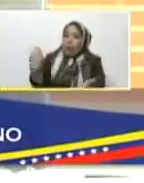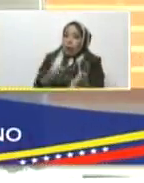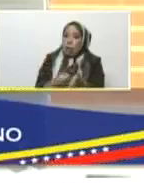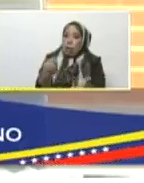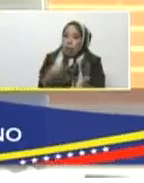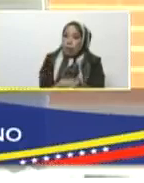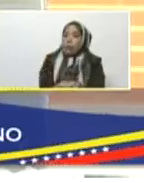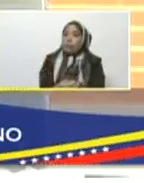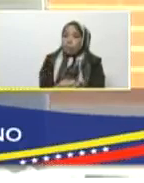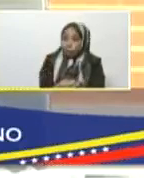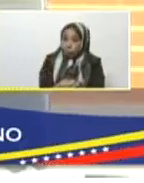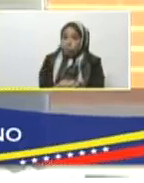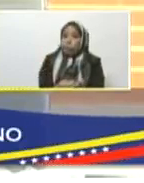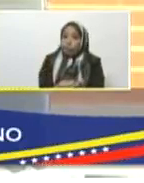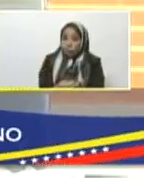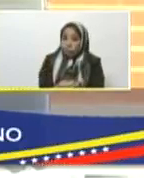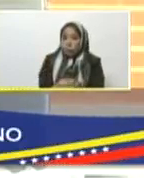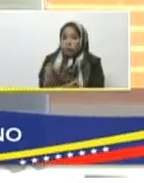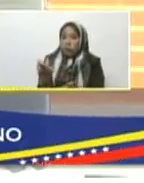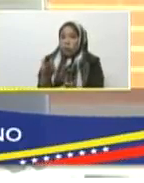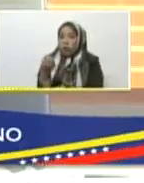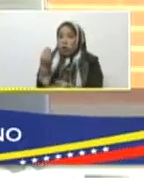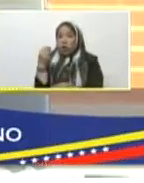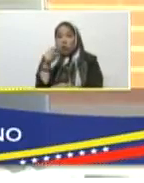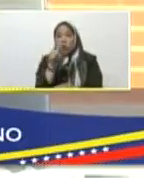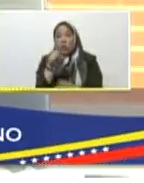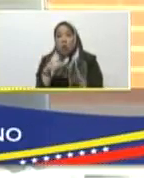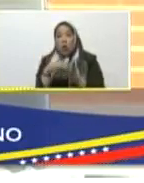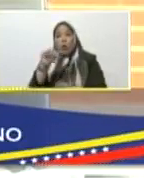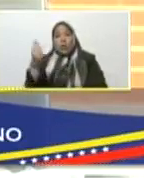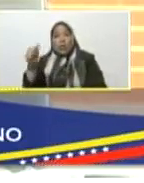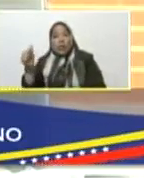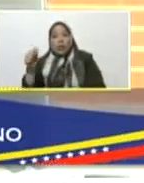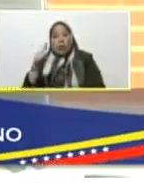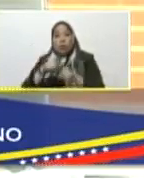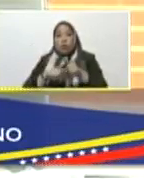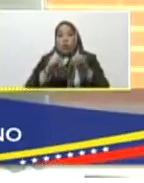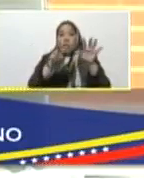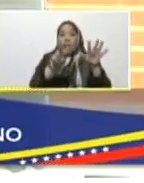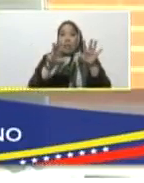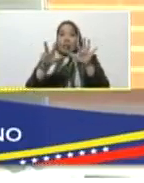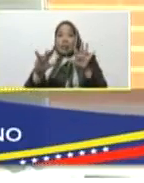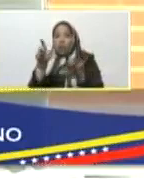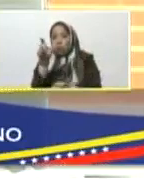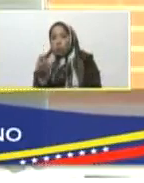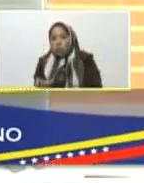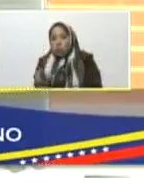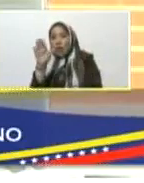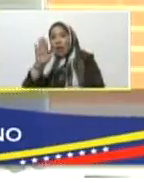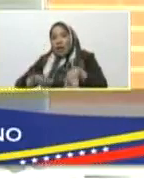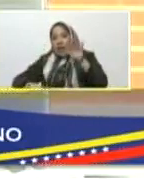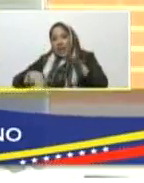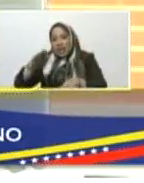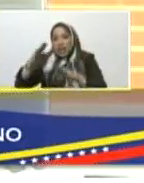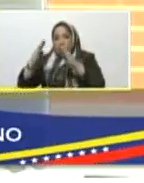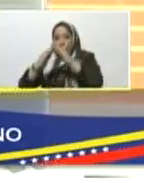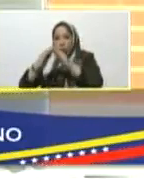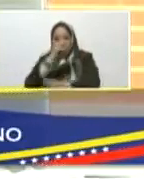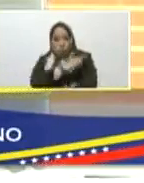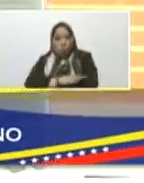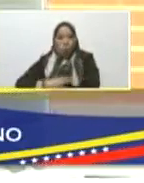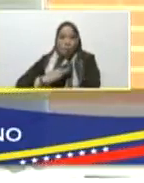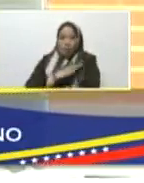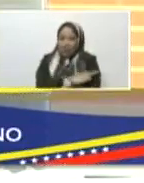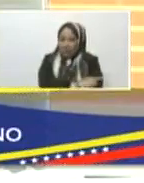de los individuales. Los comunitarios vamos con 110, en el caso de insumos 78, 15 casos de infraestructura y